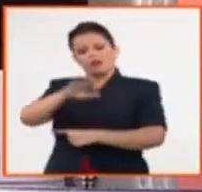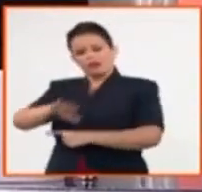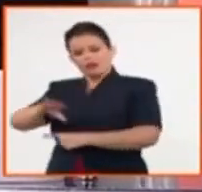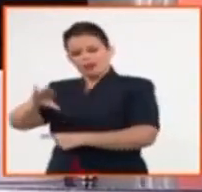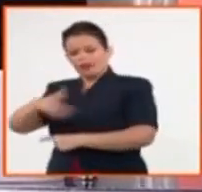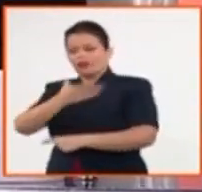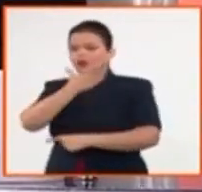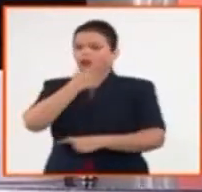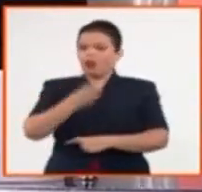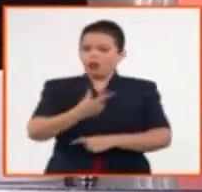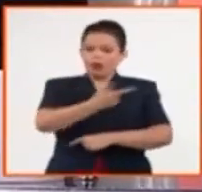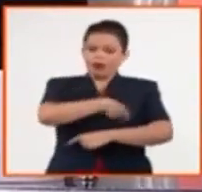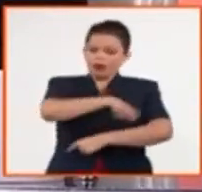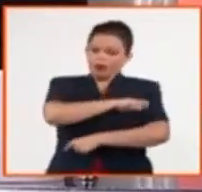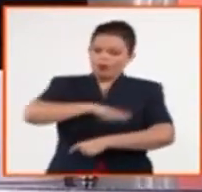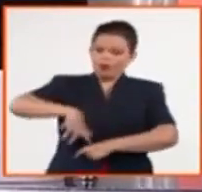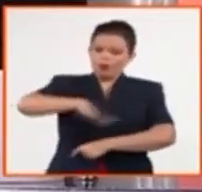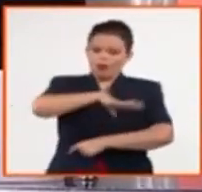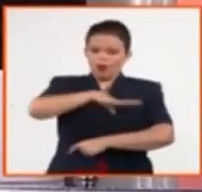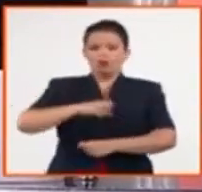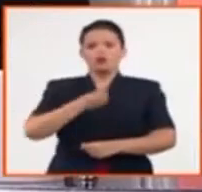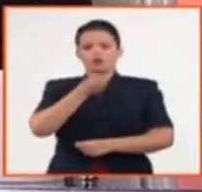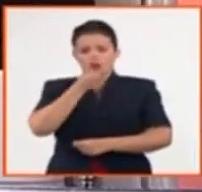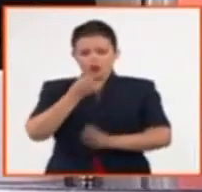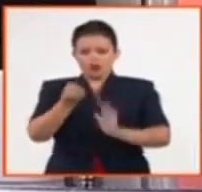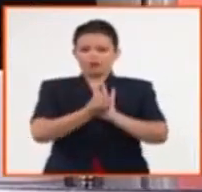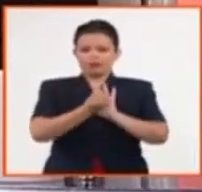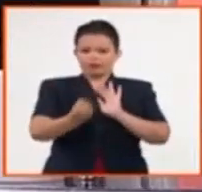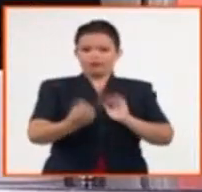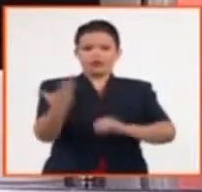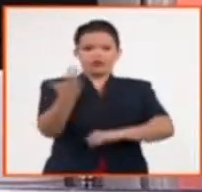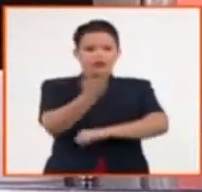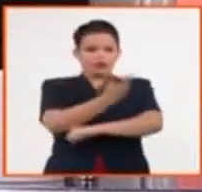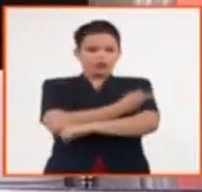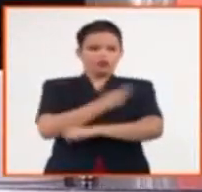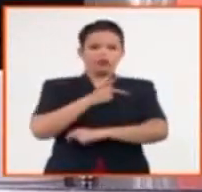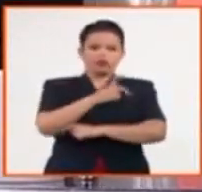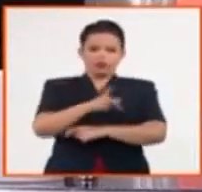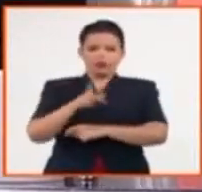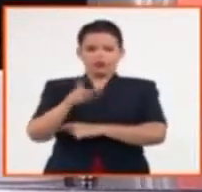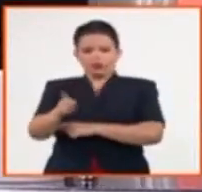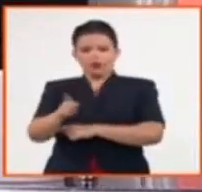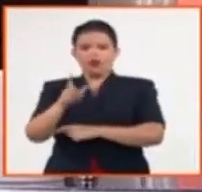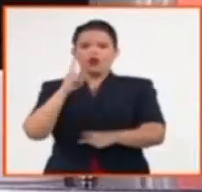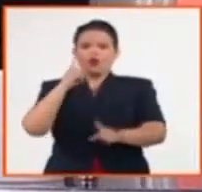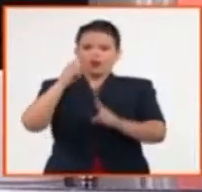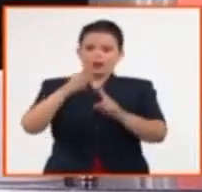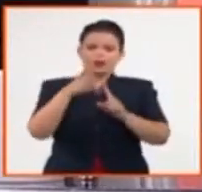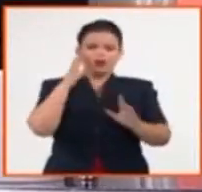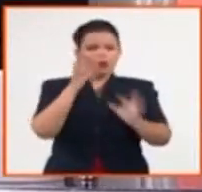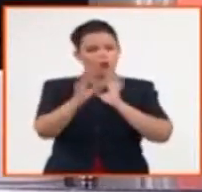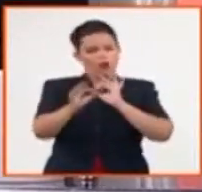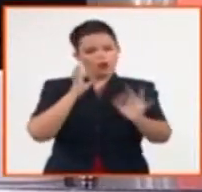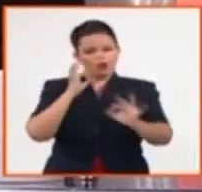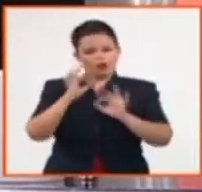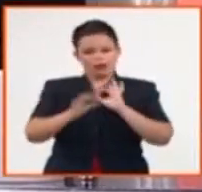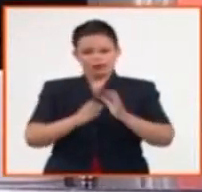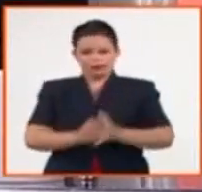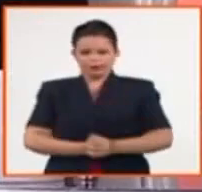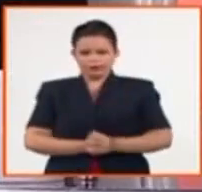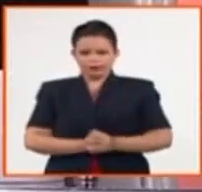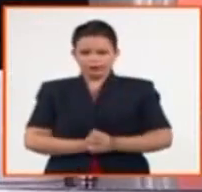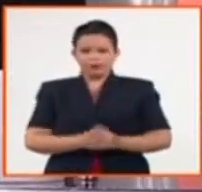masiva y gratuita para todo su pueblo y además protegerlos. Esta pandemia ha puesto a prueba la capacidad